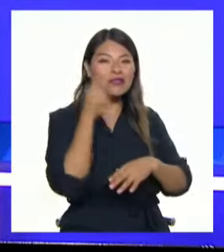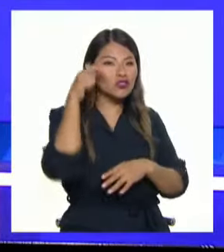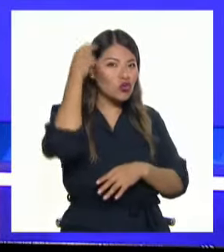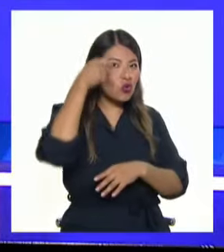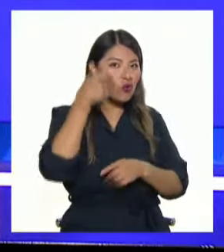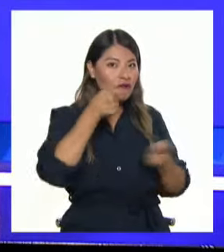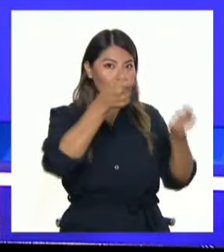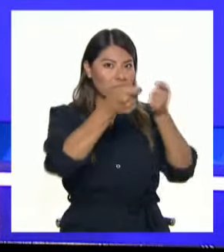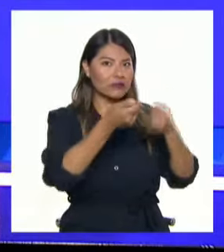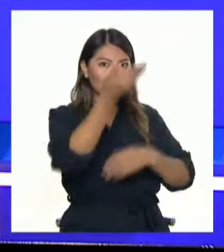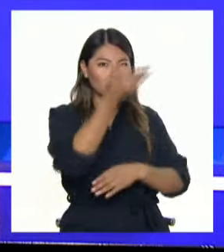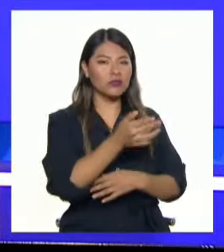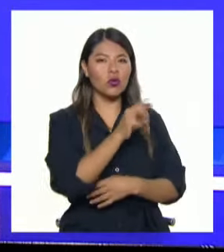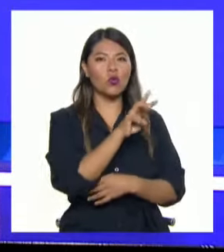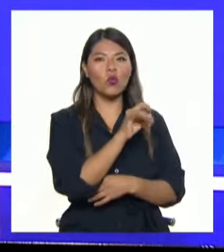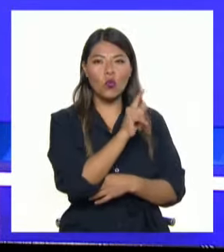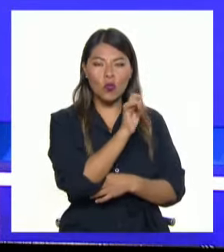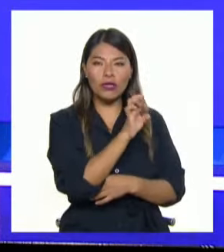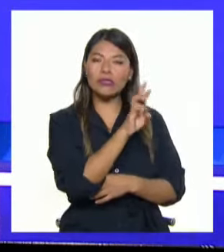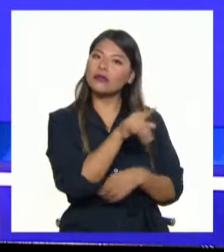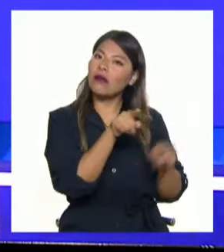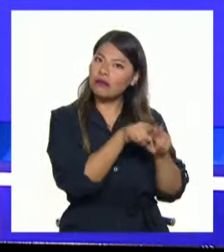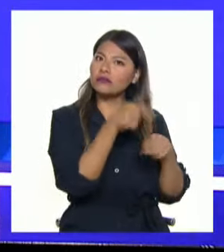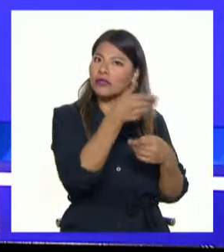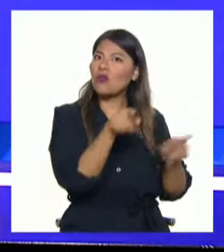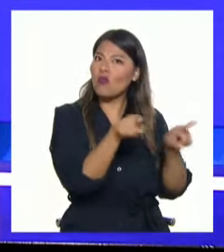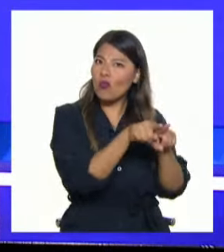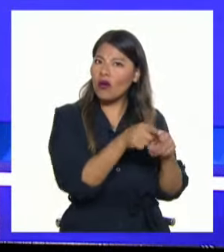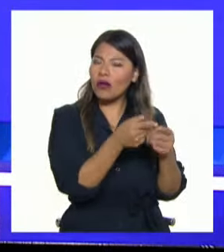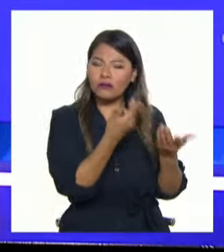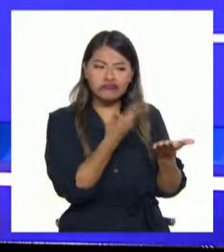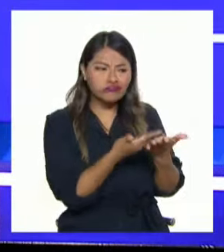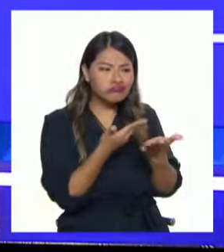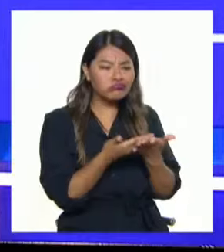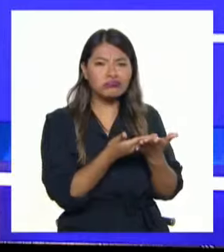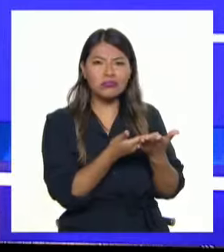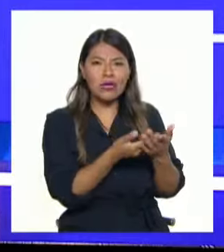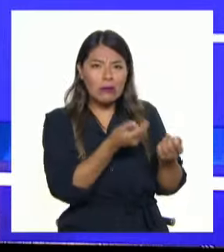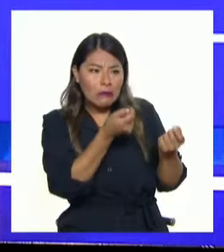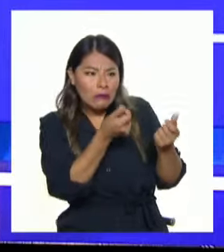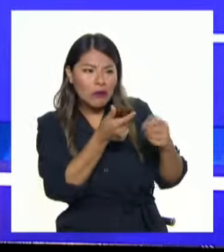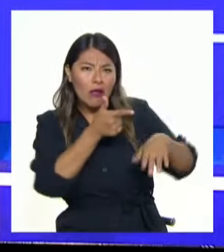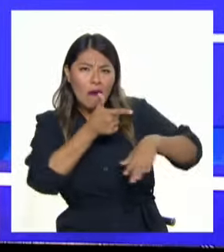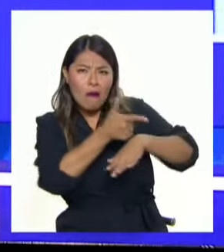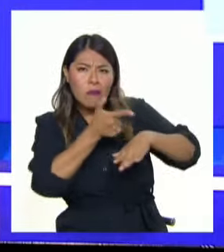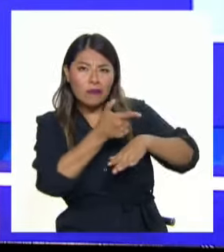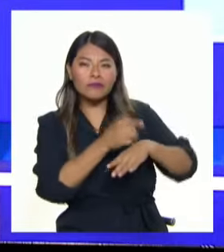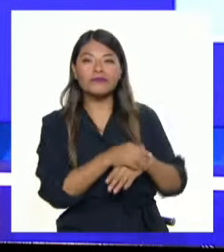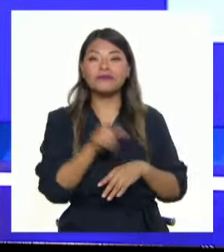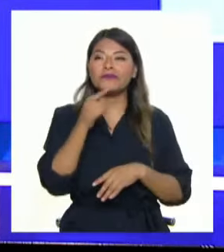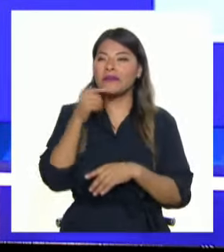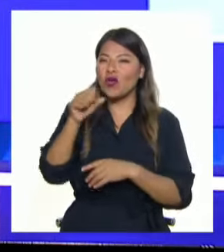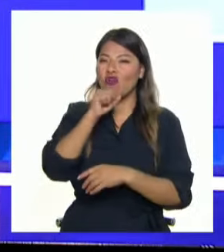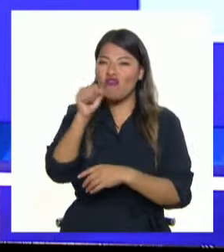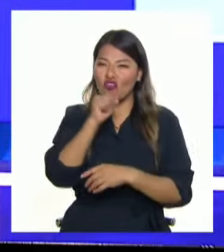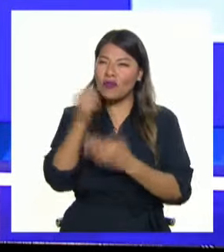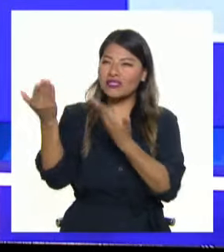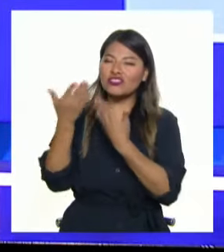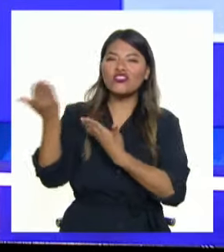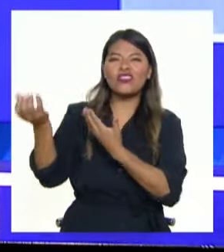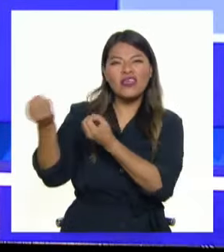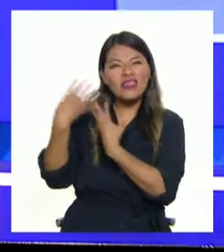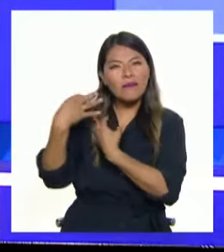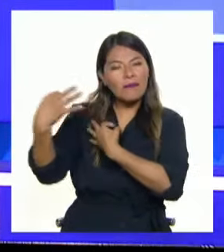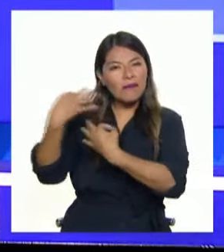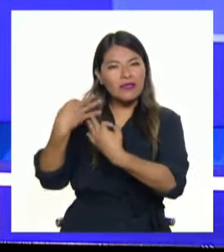Walter Grundel, y vamos a conversar justamente sobre este tema con Roger Rodríguez, él es periodista de Radio Tropical de Tarapoto, para que nos dé